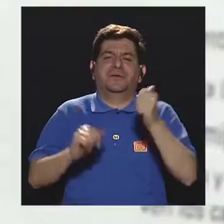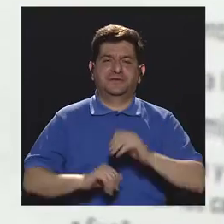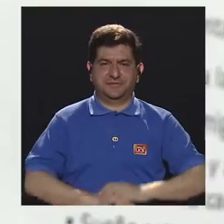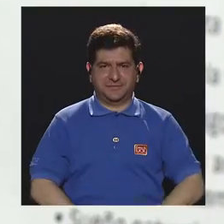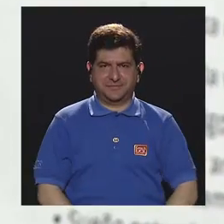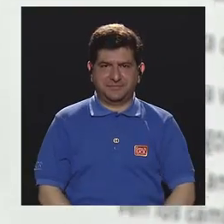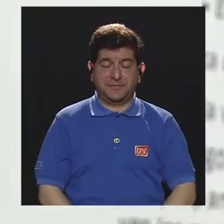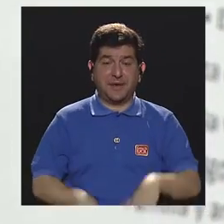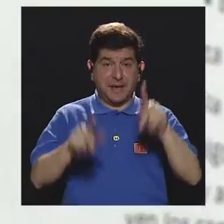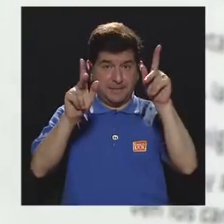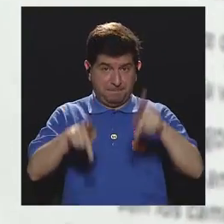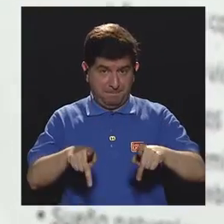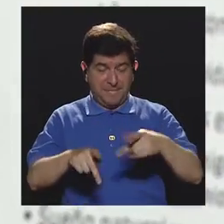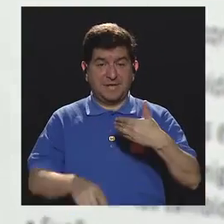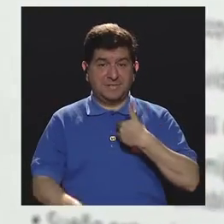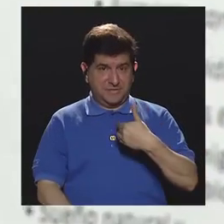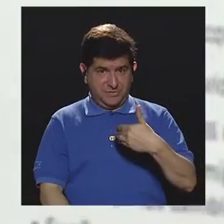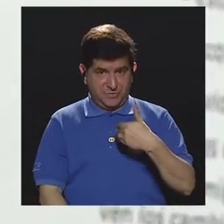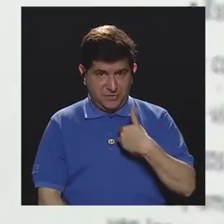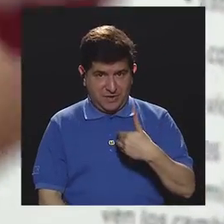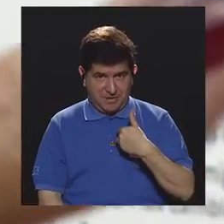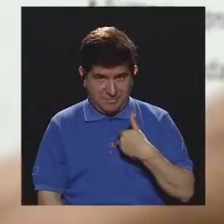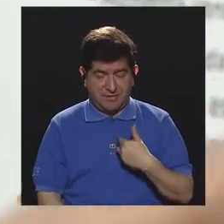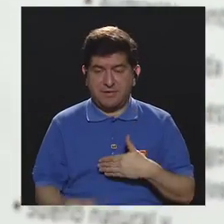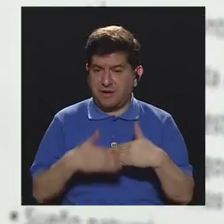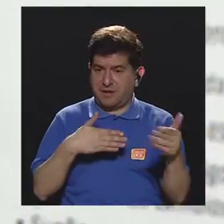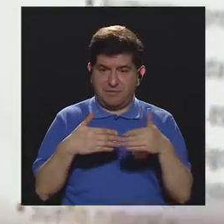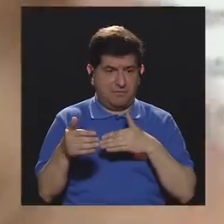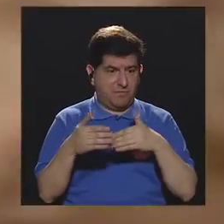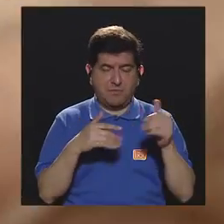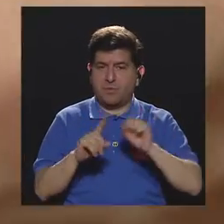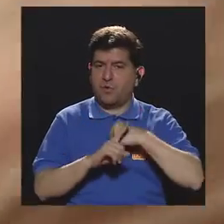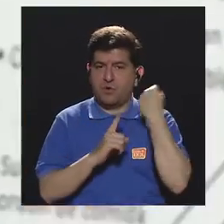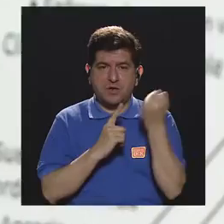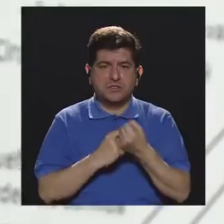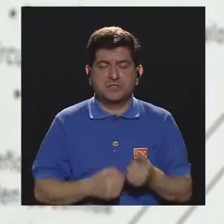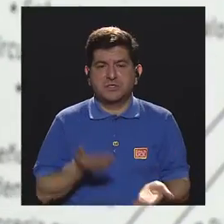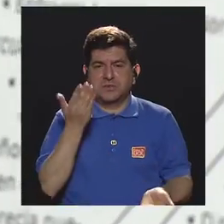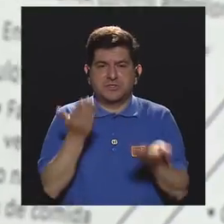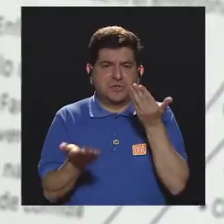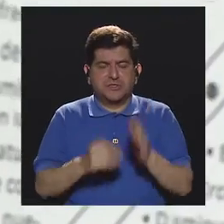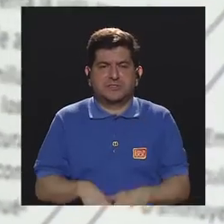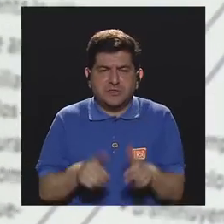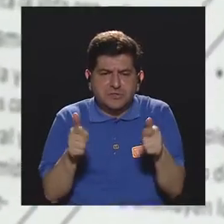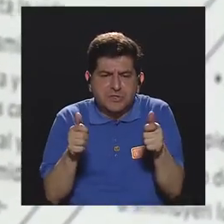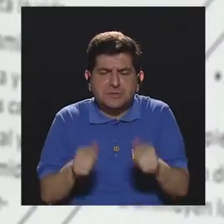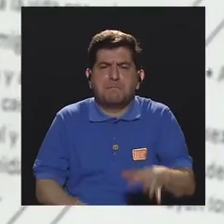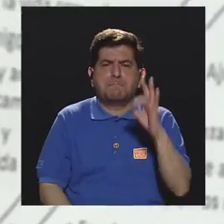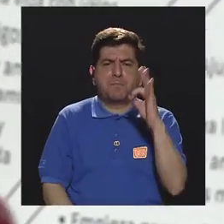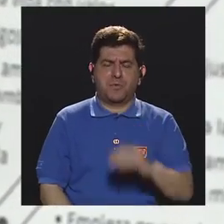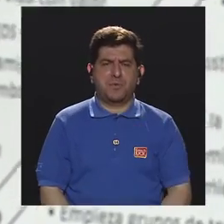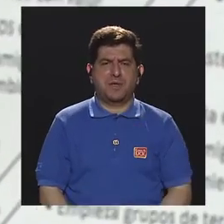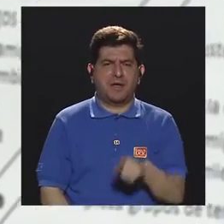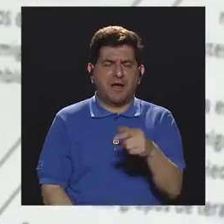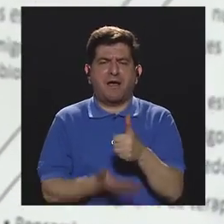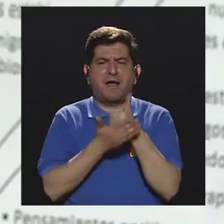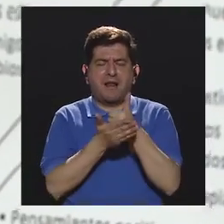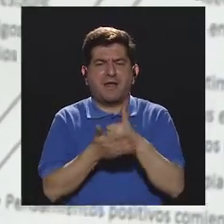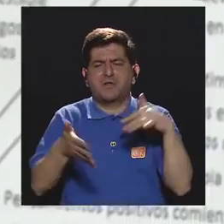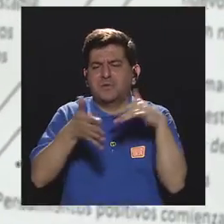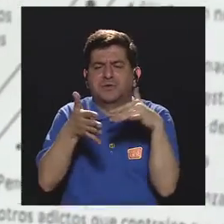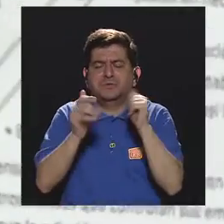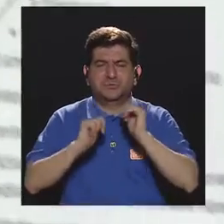artículos. La persona que tiene cualquier cuestión de pantalla le va a ir muy bien porque le ayuda en